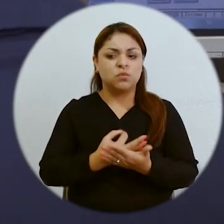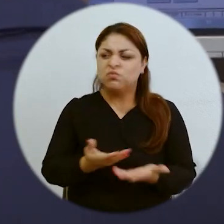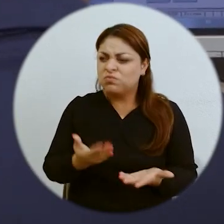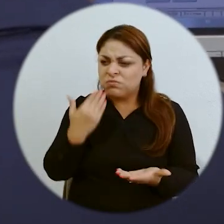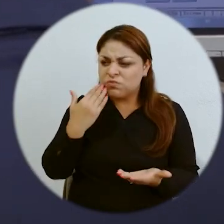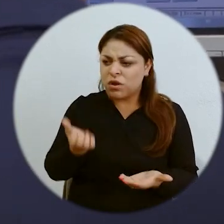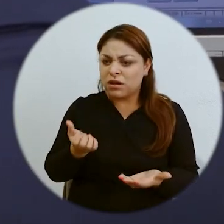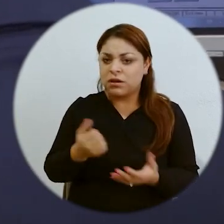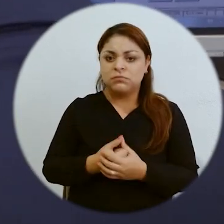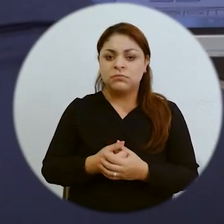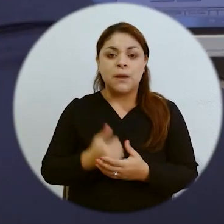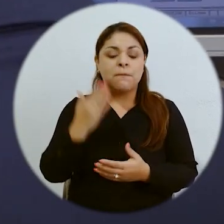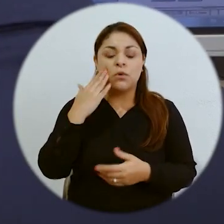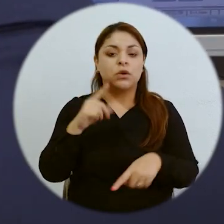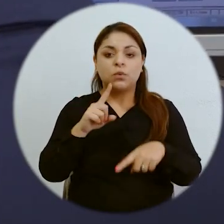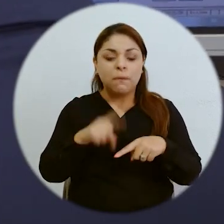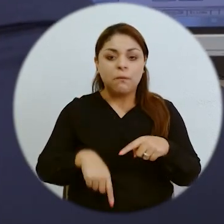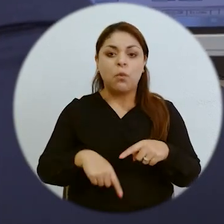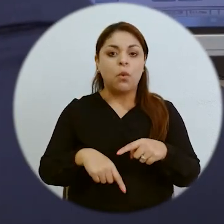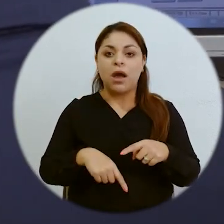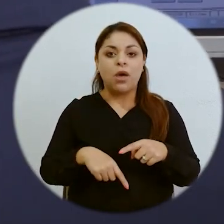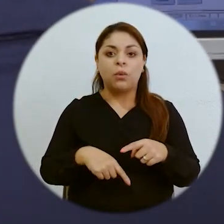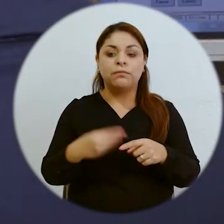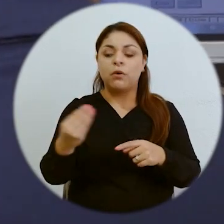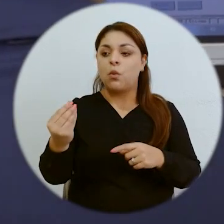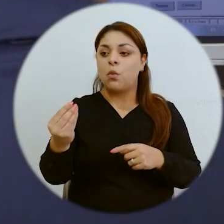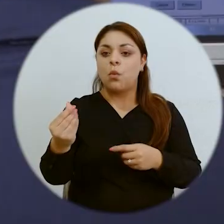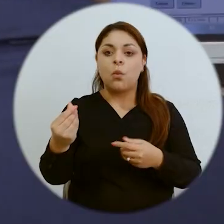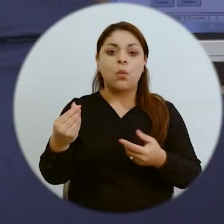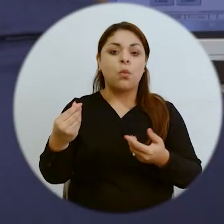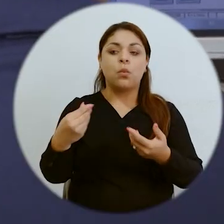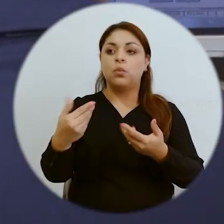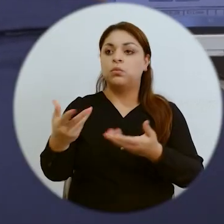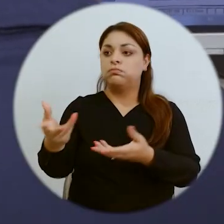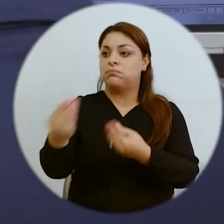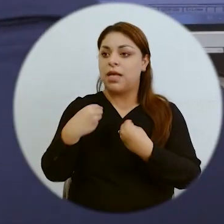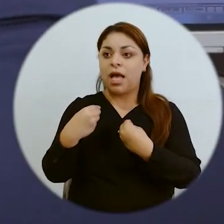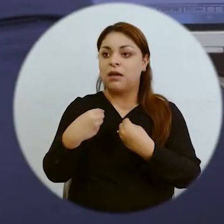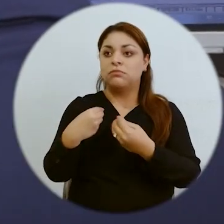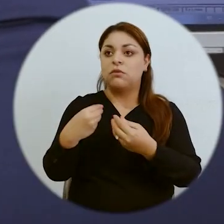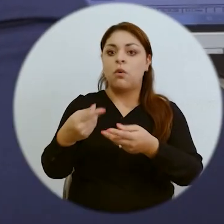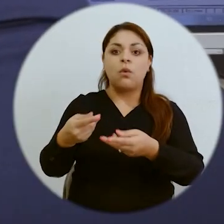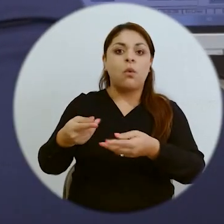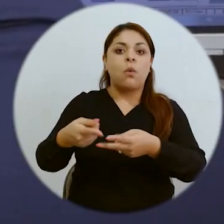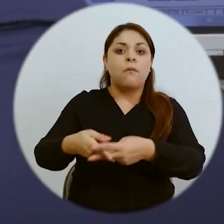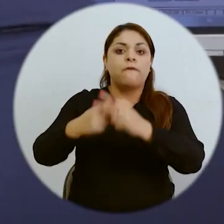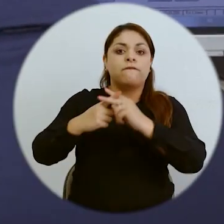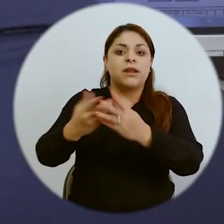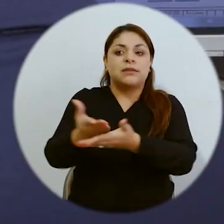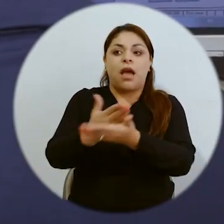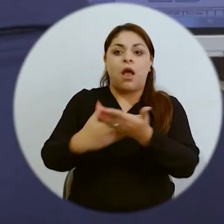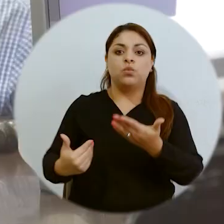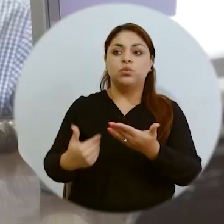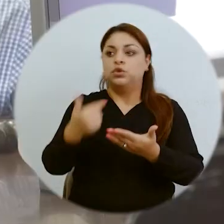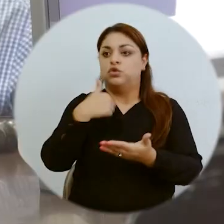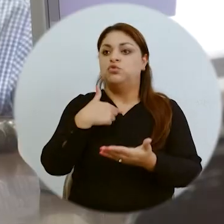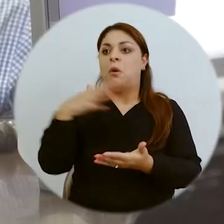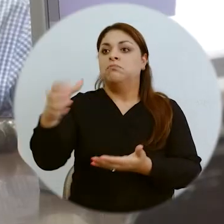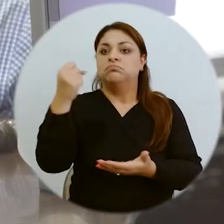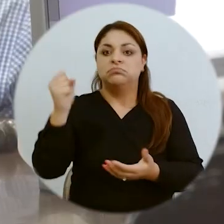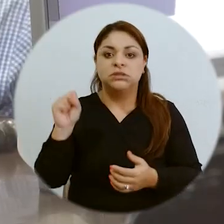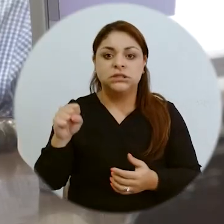en promedio, que uno diría, hombre, está muy bien, pero tienen pésimos hábitos. Y nos decían cuando le hacíamos preguntas de